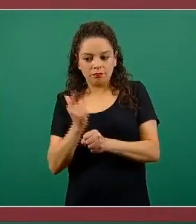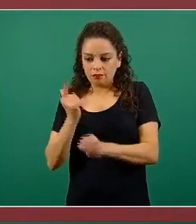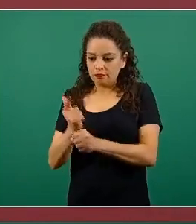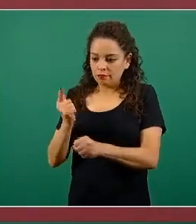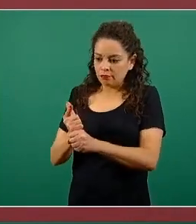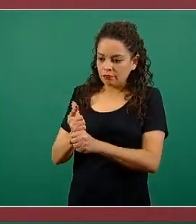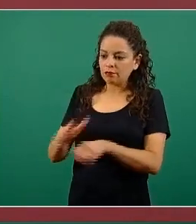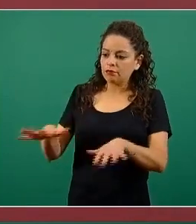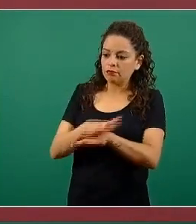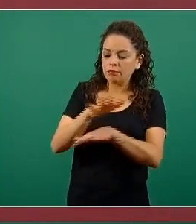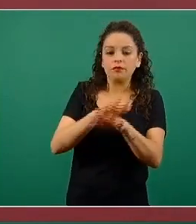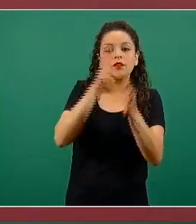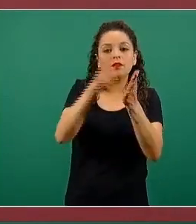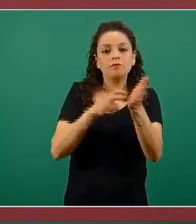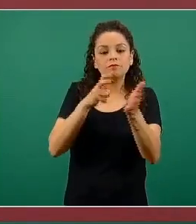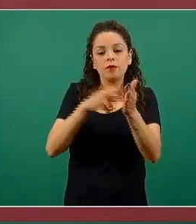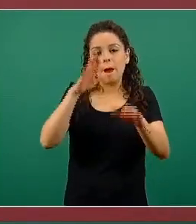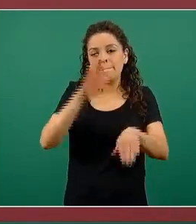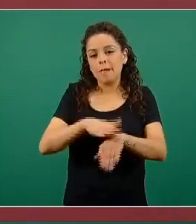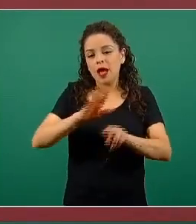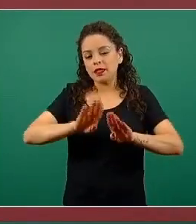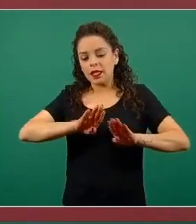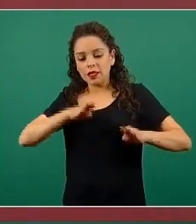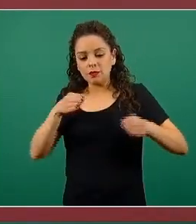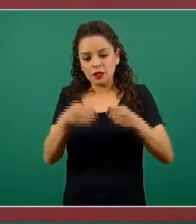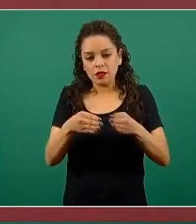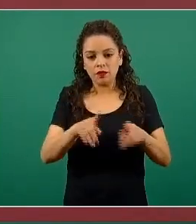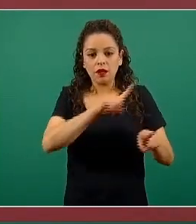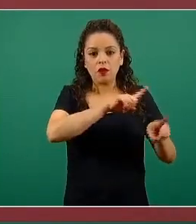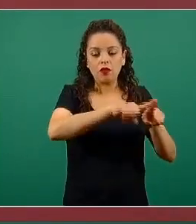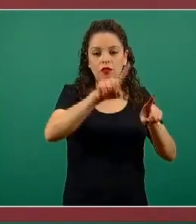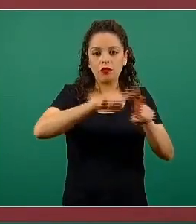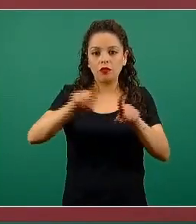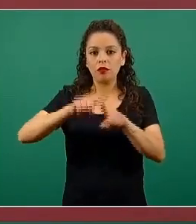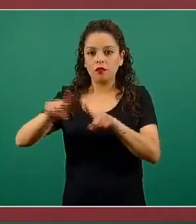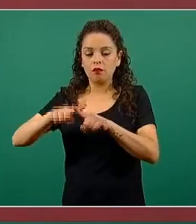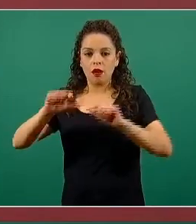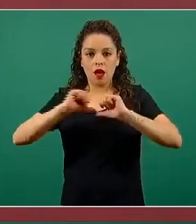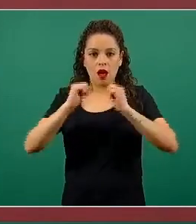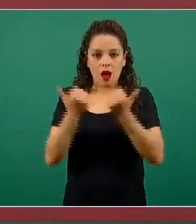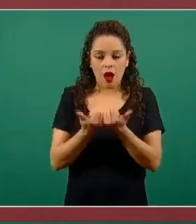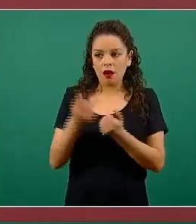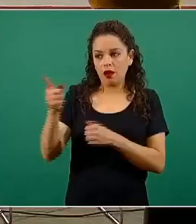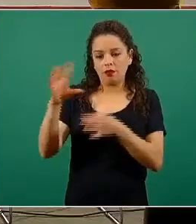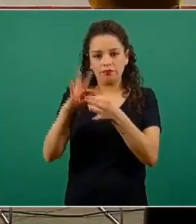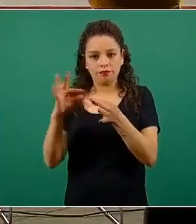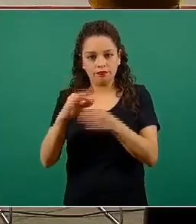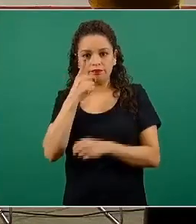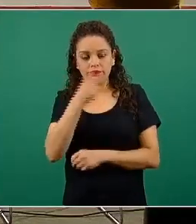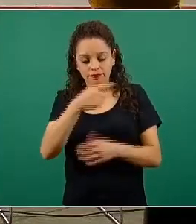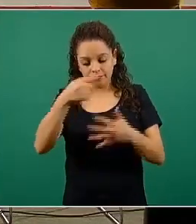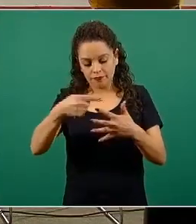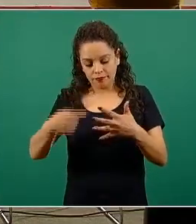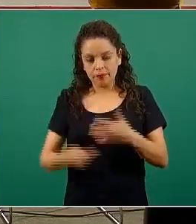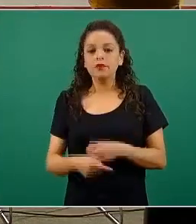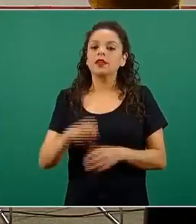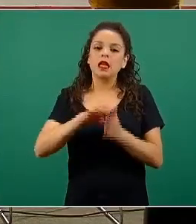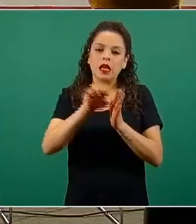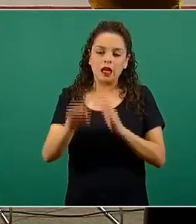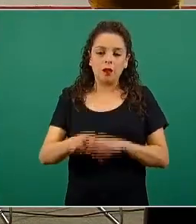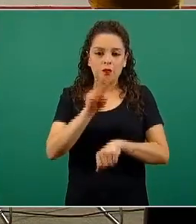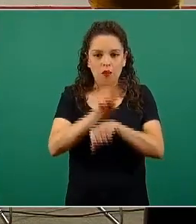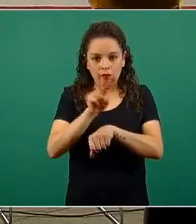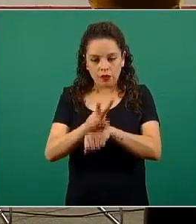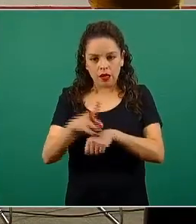modificaciones específicas que hay que hacer en los distintos campos que han sido señalados. Estos incluyen la vigilancia epidemiológica,